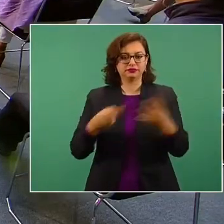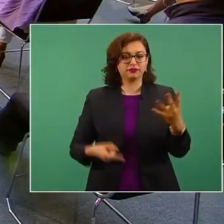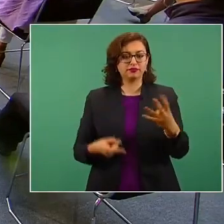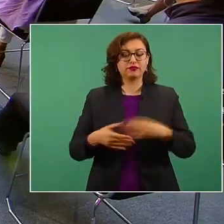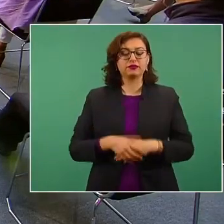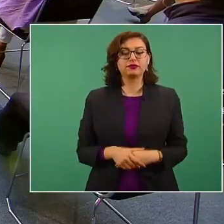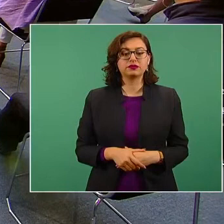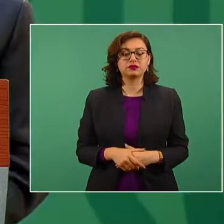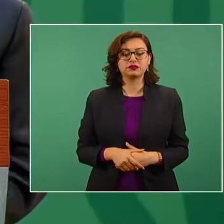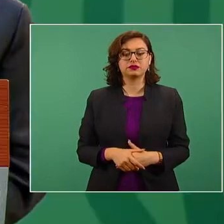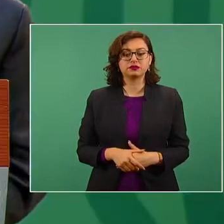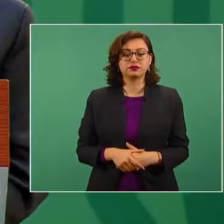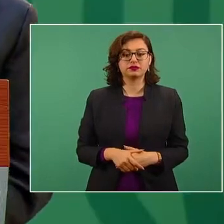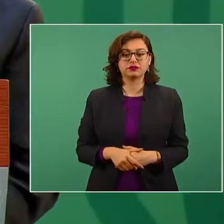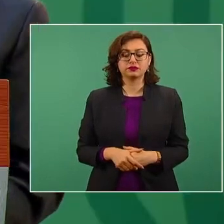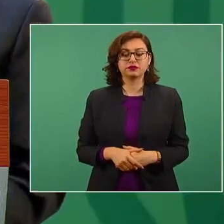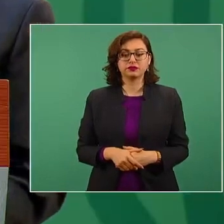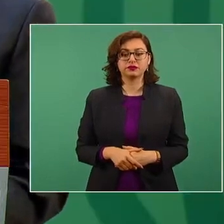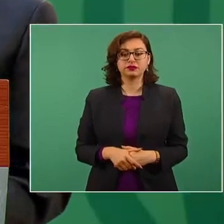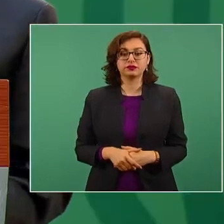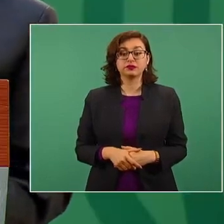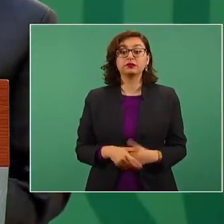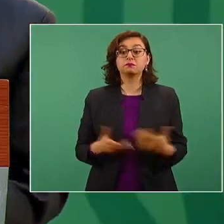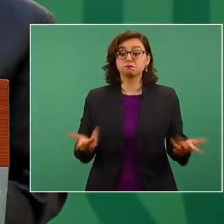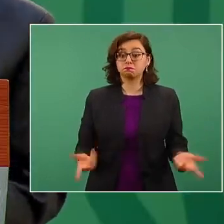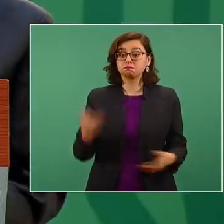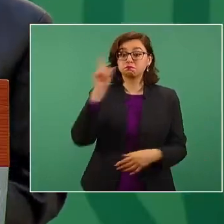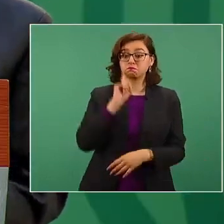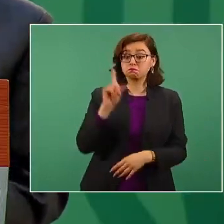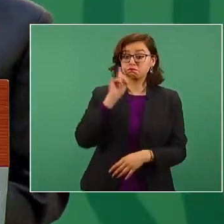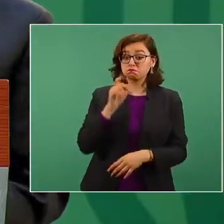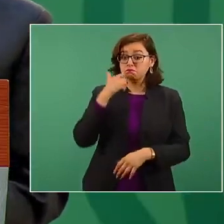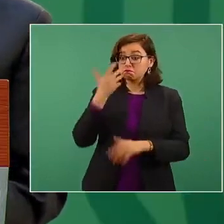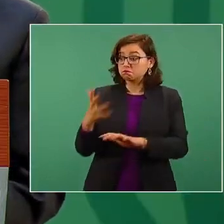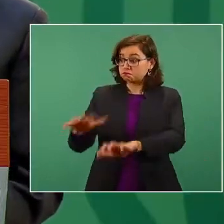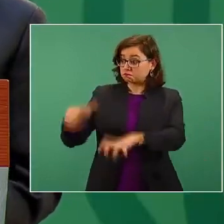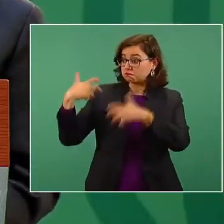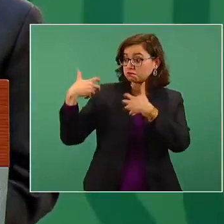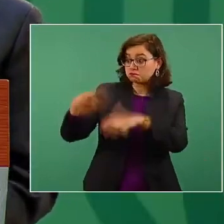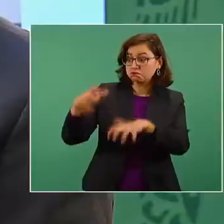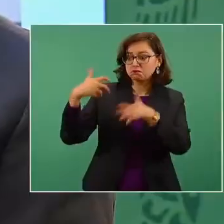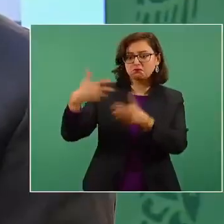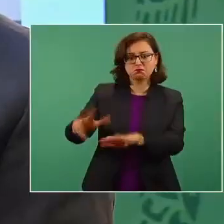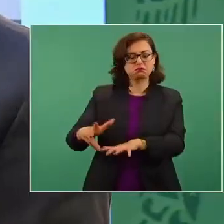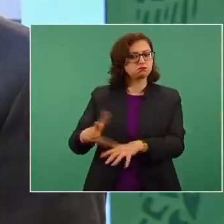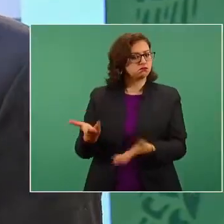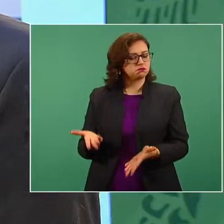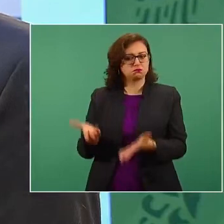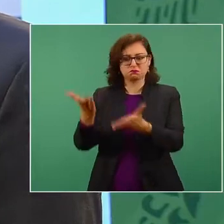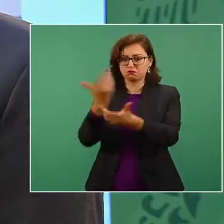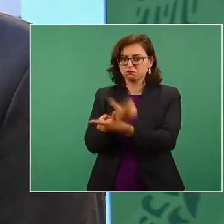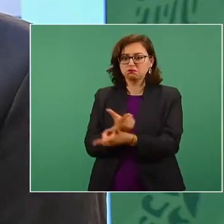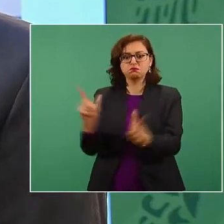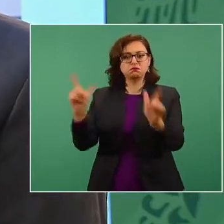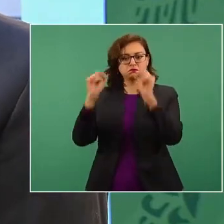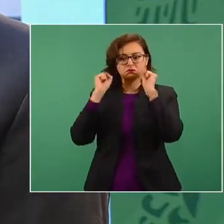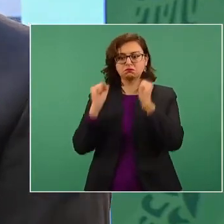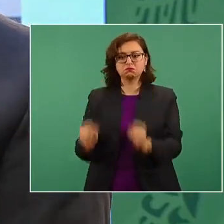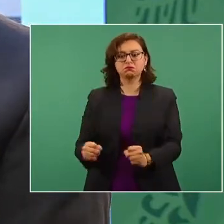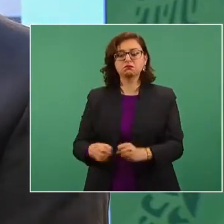decirles que tienen la garantía de manifestación.